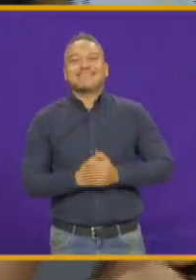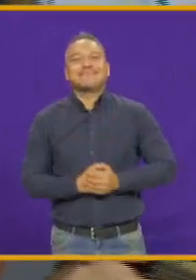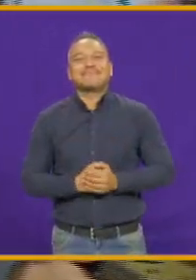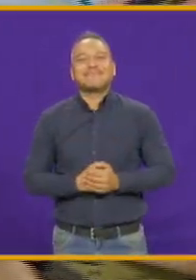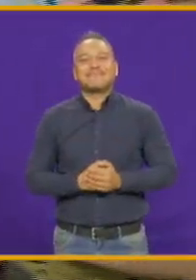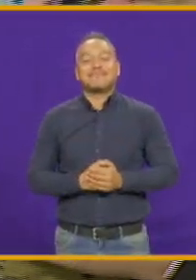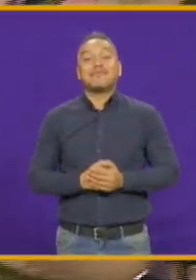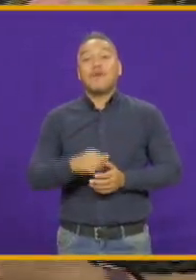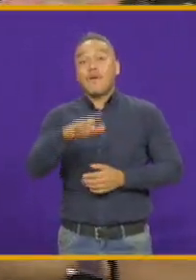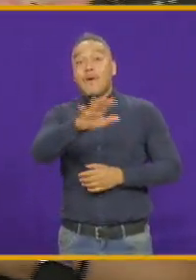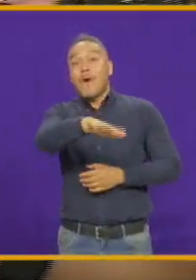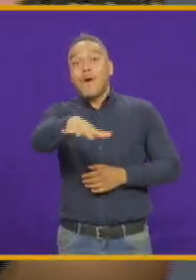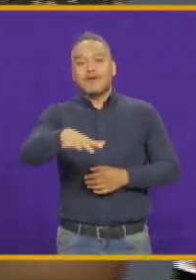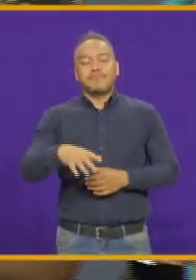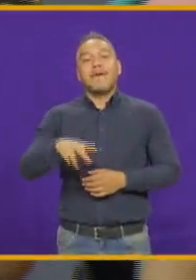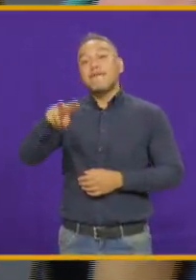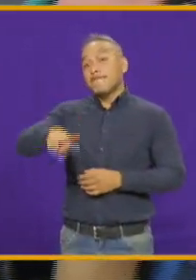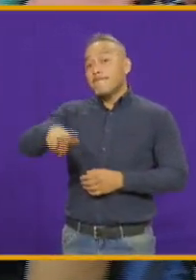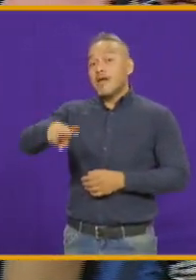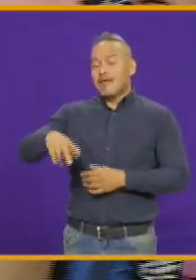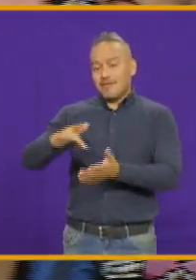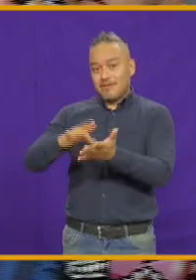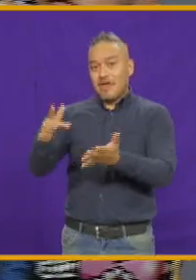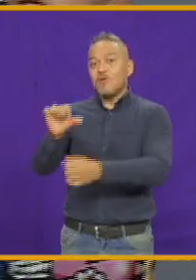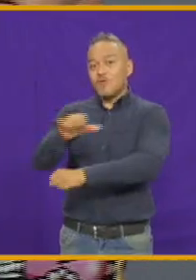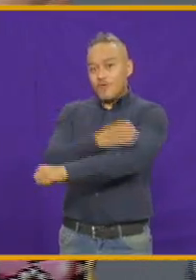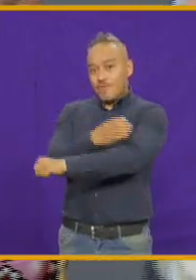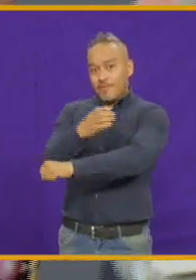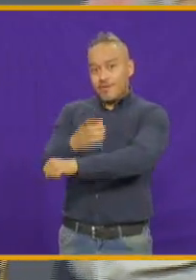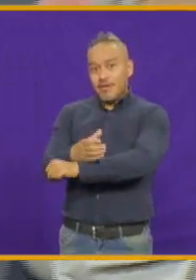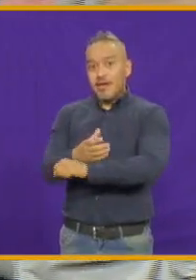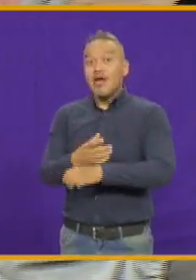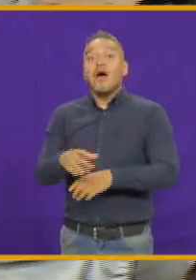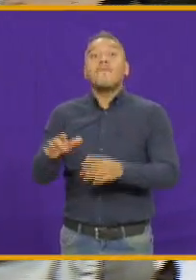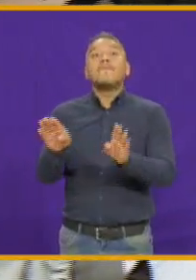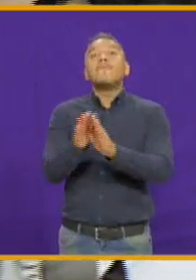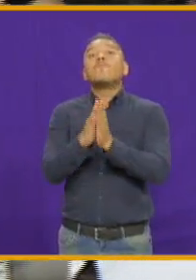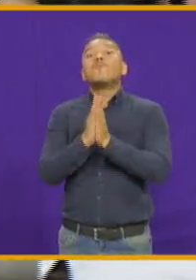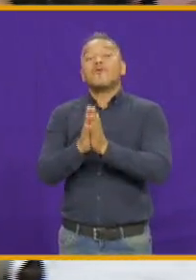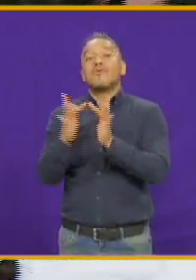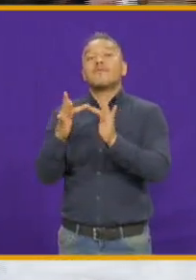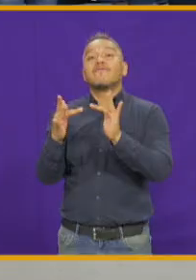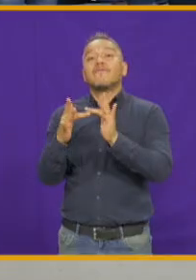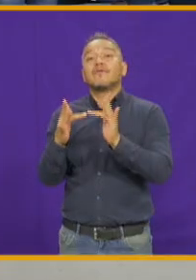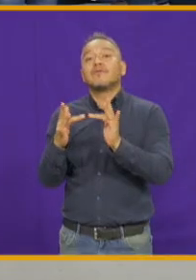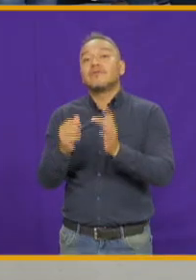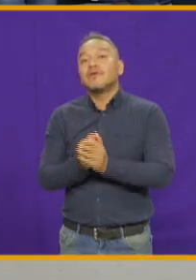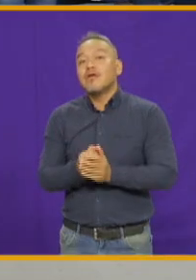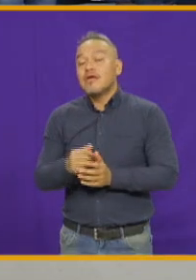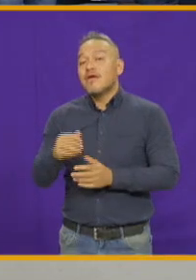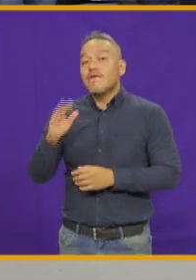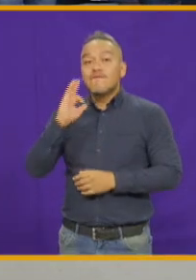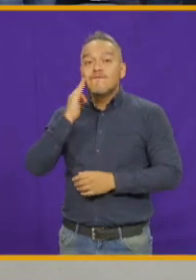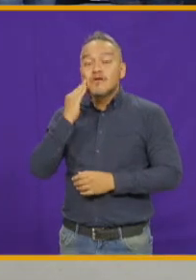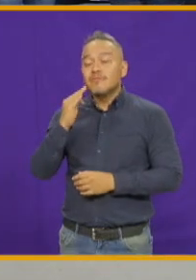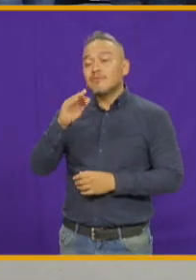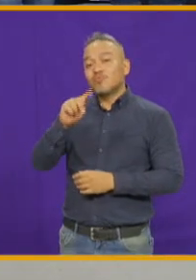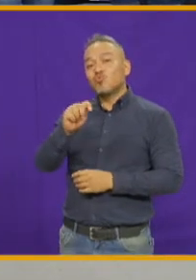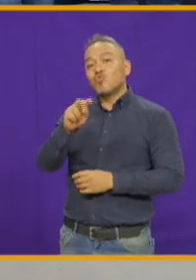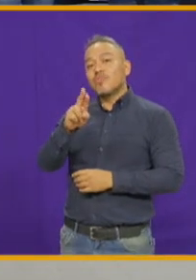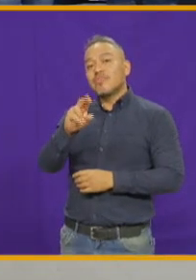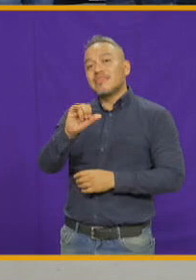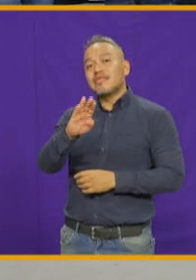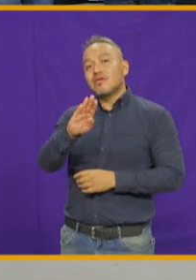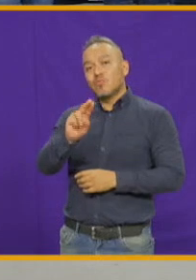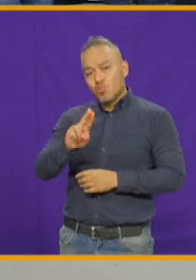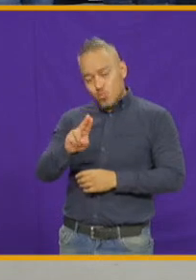y Oigan chicas Bueno pues de verdad que agradecemos mucho que hayan estado con nosotros rápidamente en sus redes sociales para ser parte en Facebook como tribu corazón también